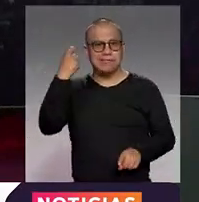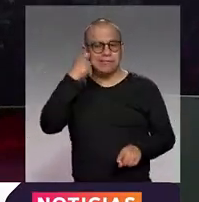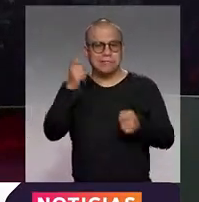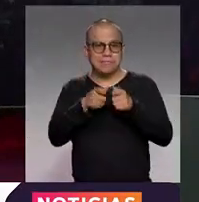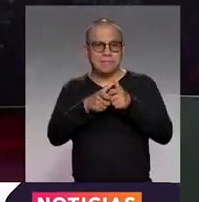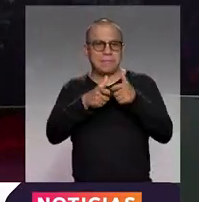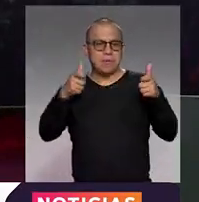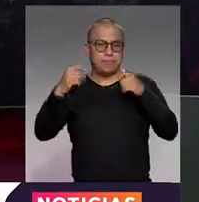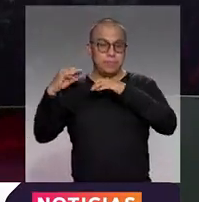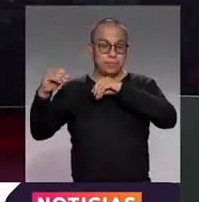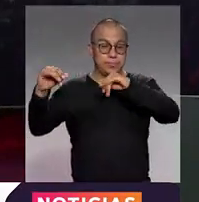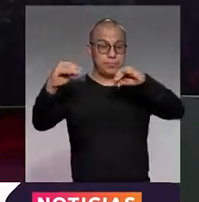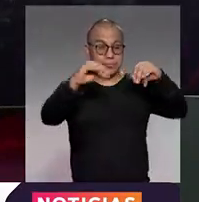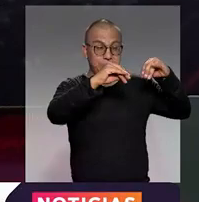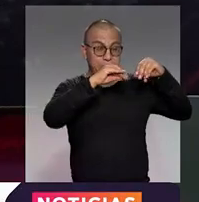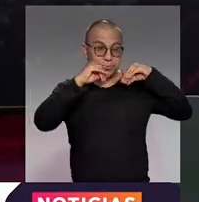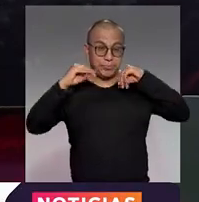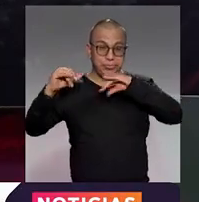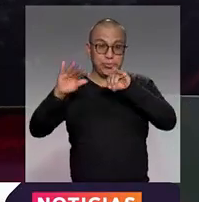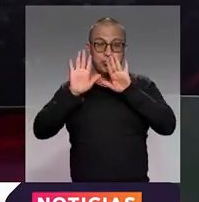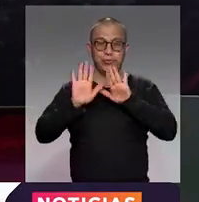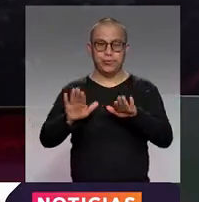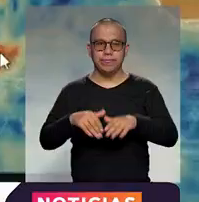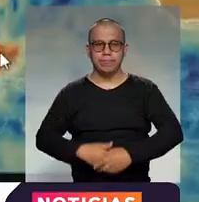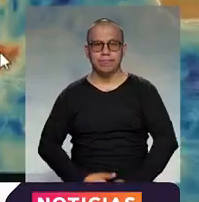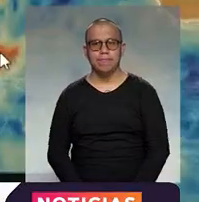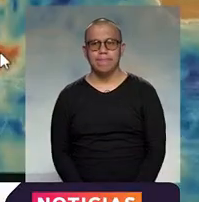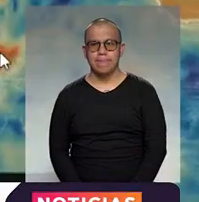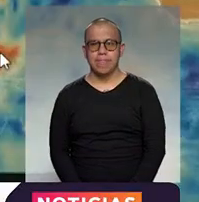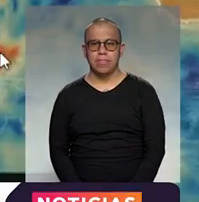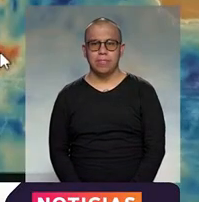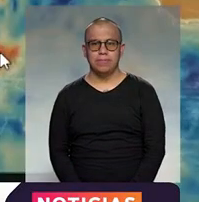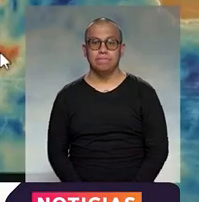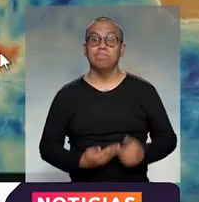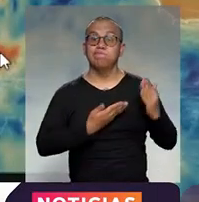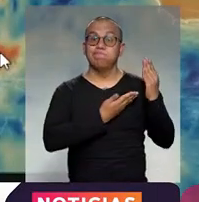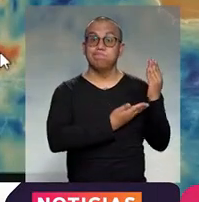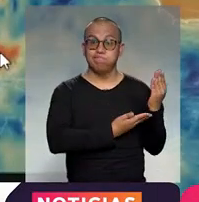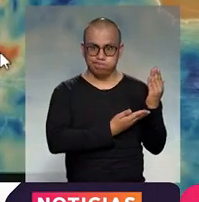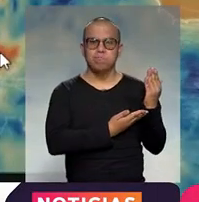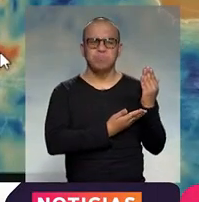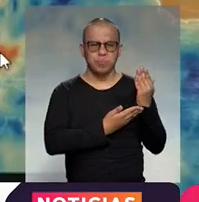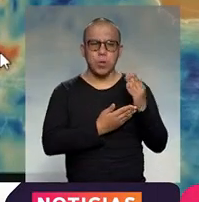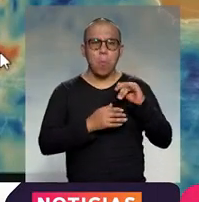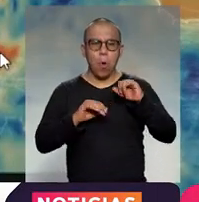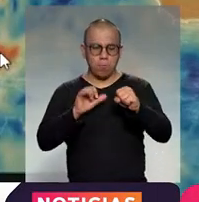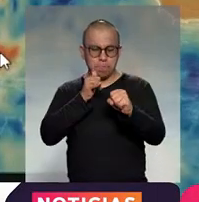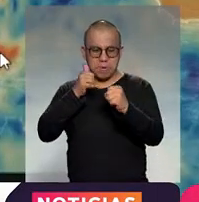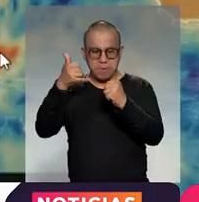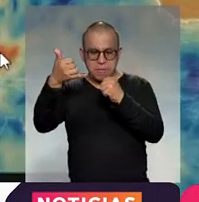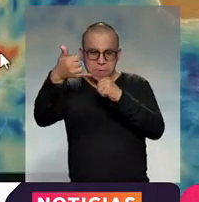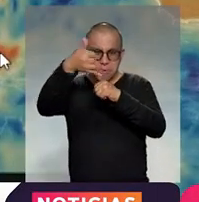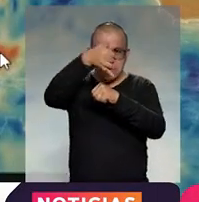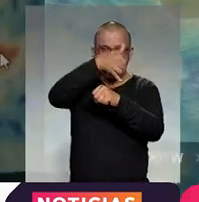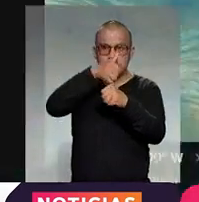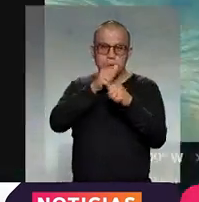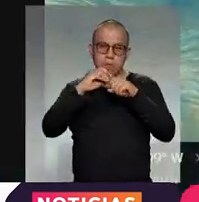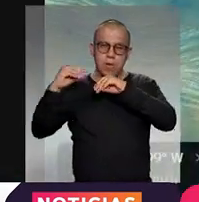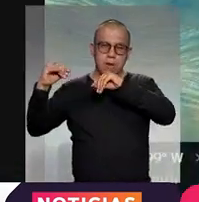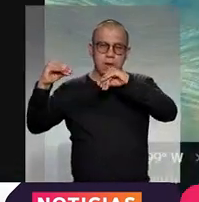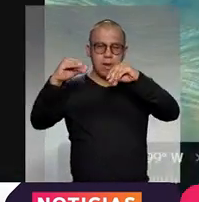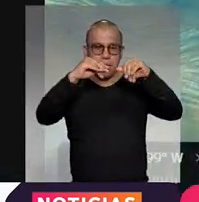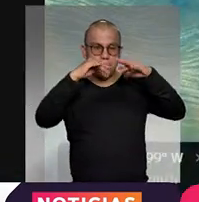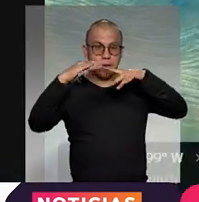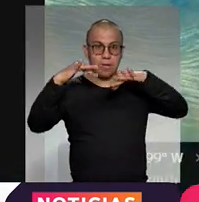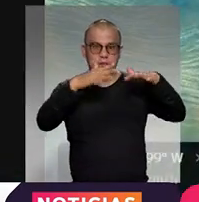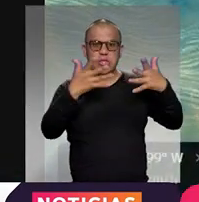las concentraciones diarias de material particulado. Las imágenes satelitales han identificado una pluma de polvo